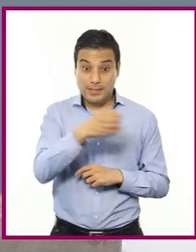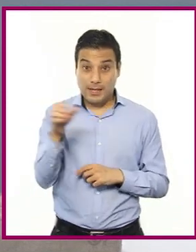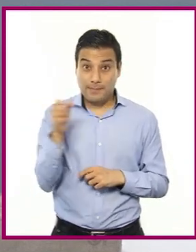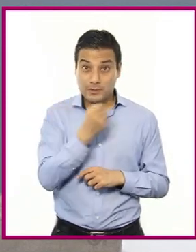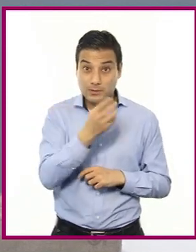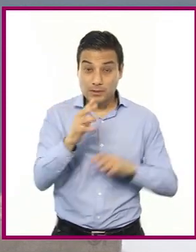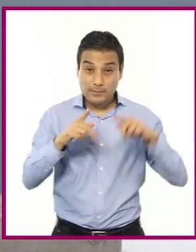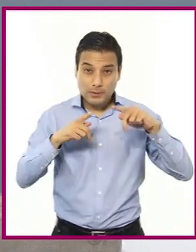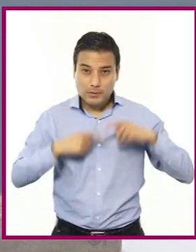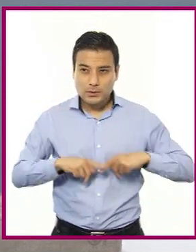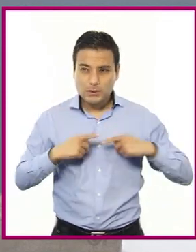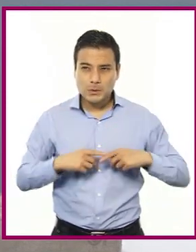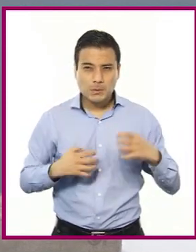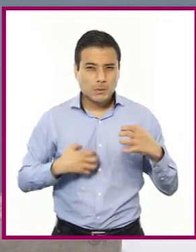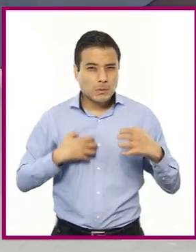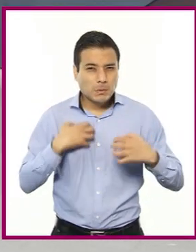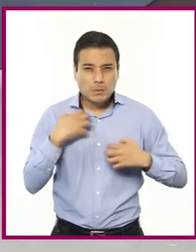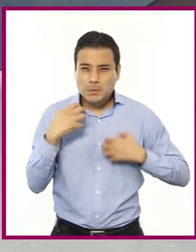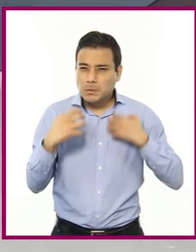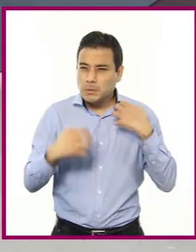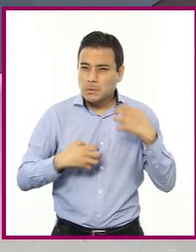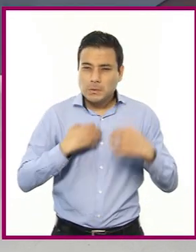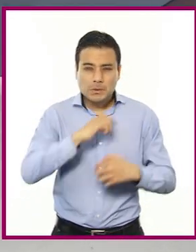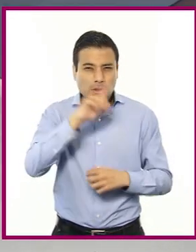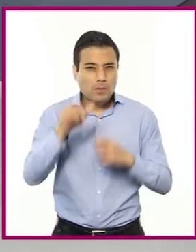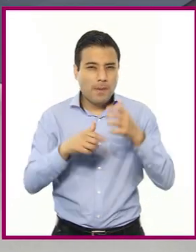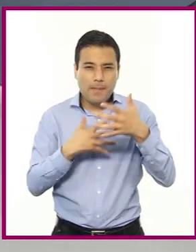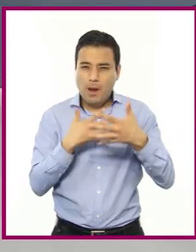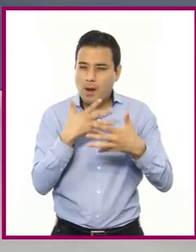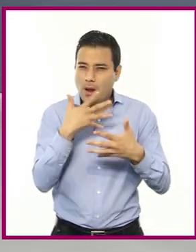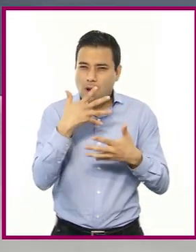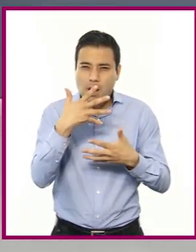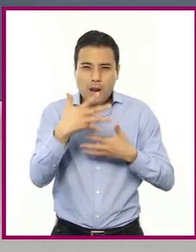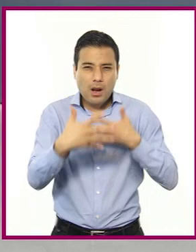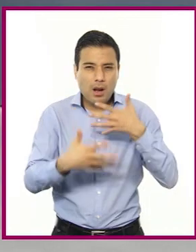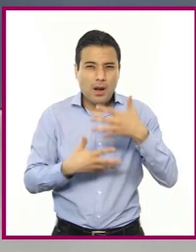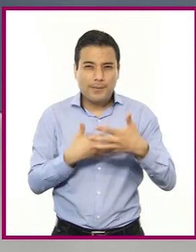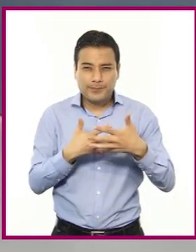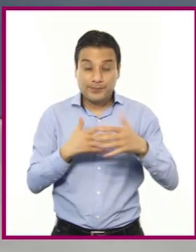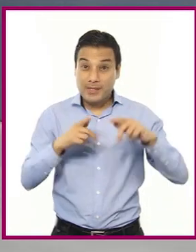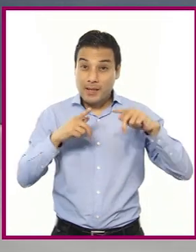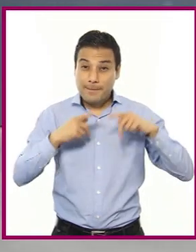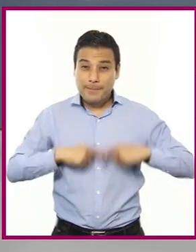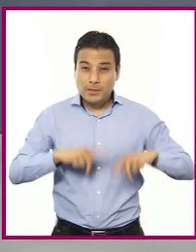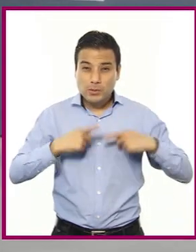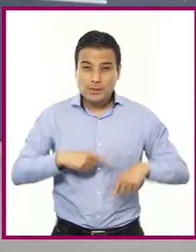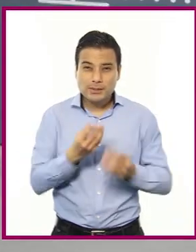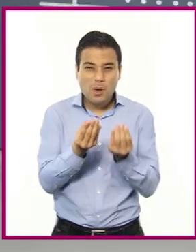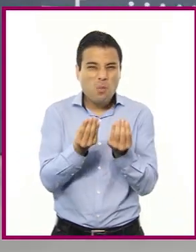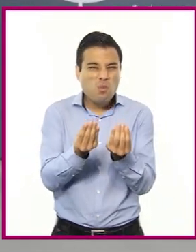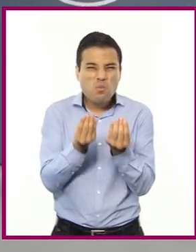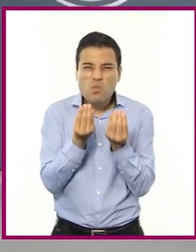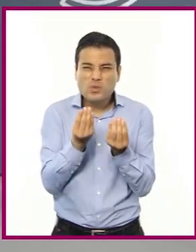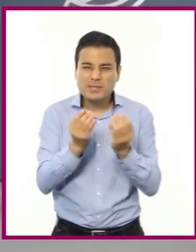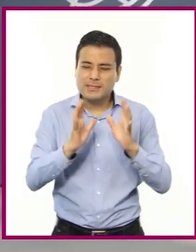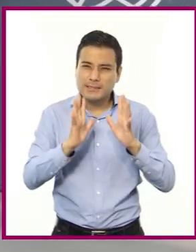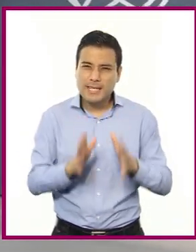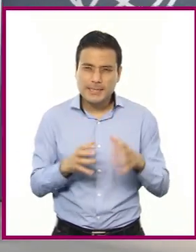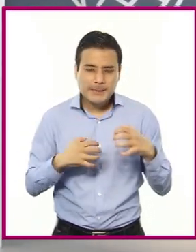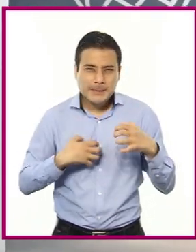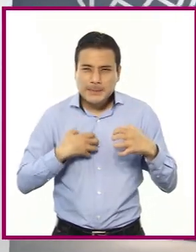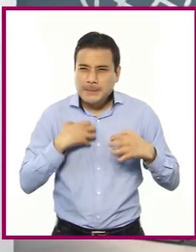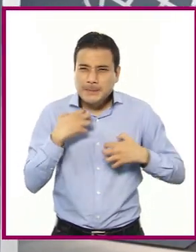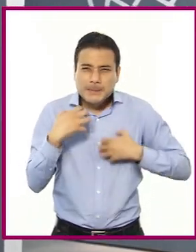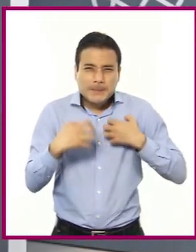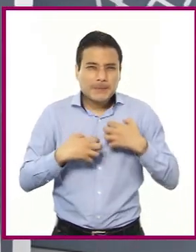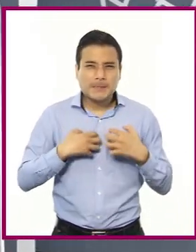se inició un creciente bracerismo. Cada vez era más la gente que, desesperada por la miseria en el